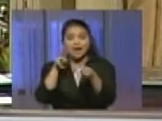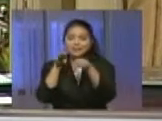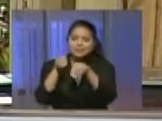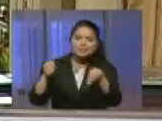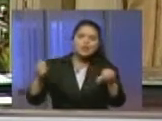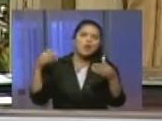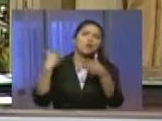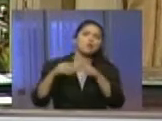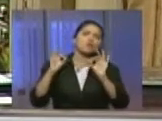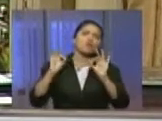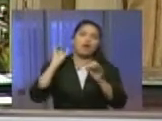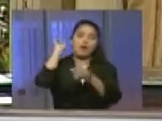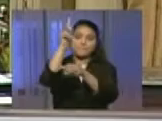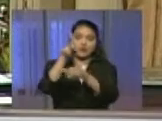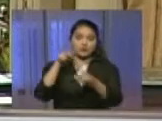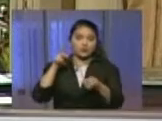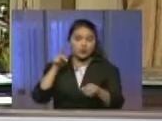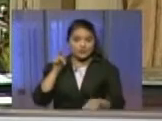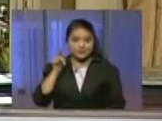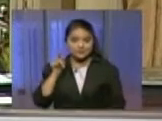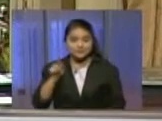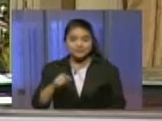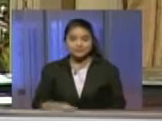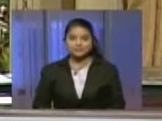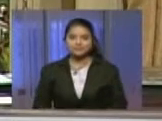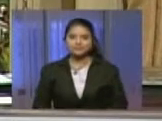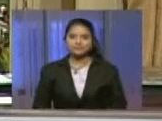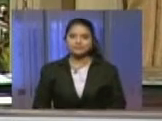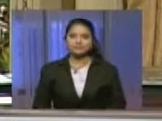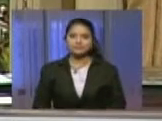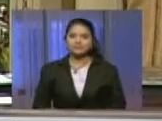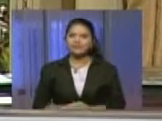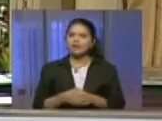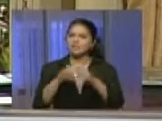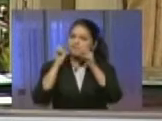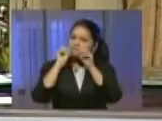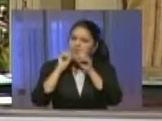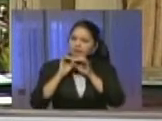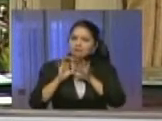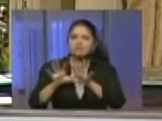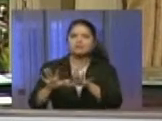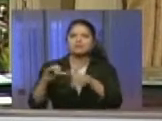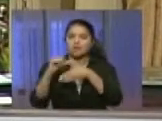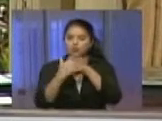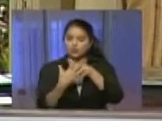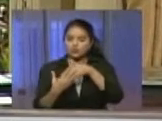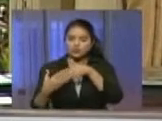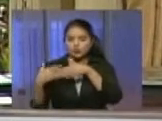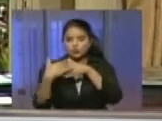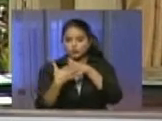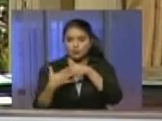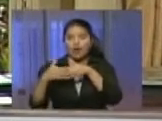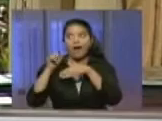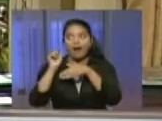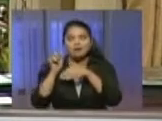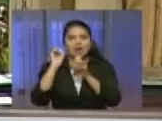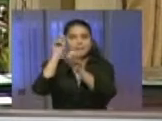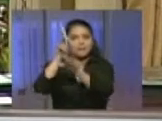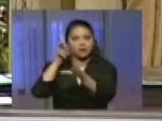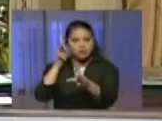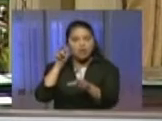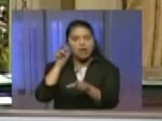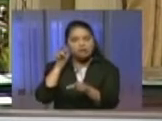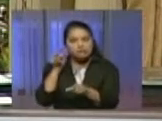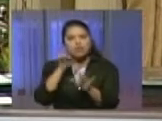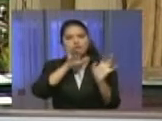del Amazonas tierra bendita suramericana allá han estado precisamente